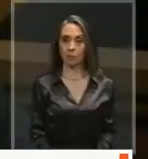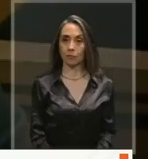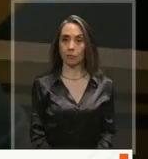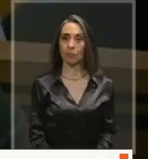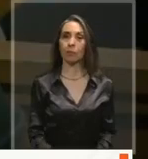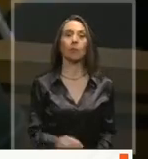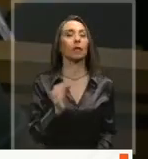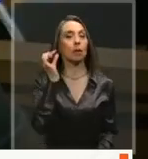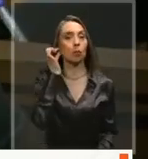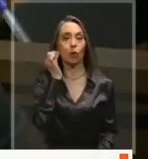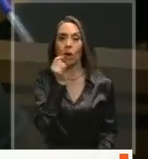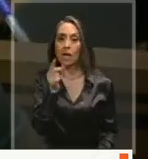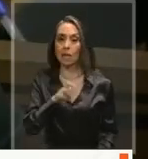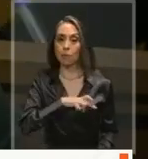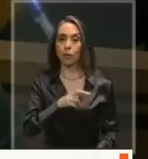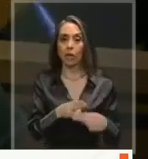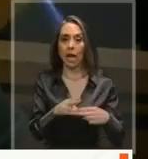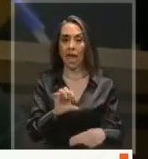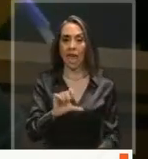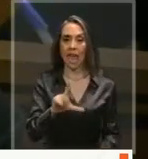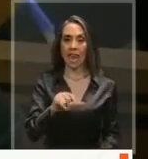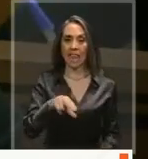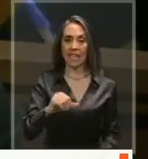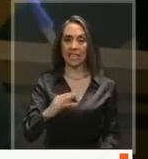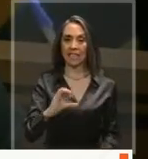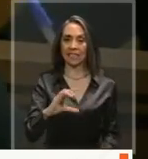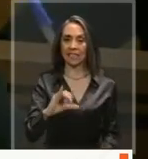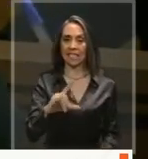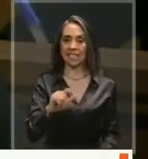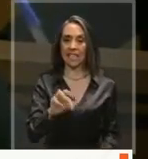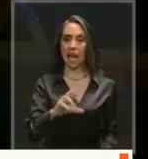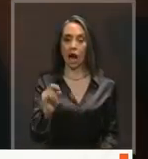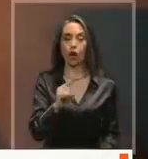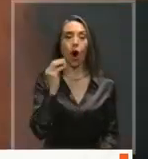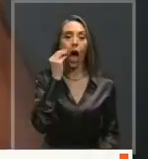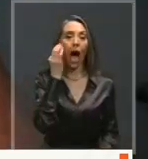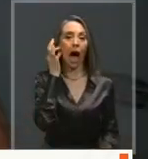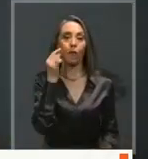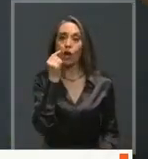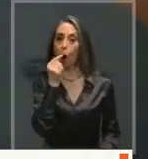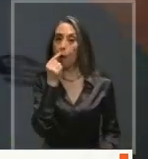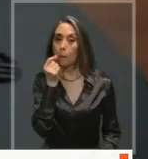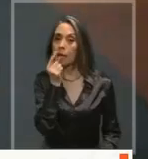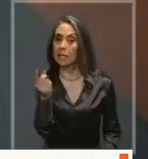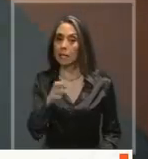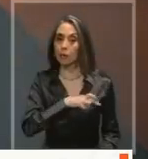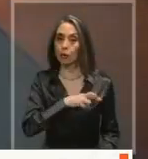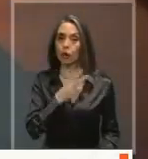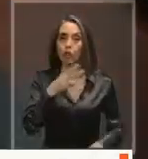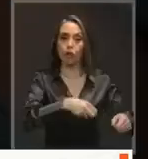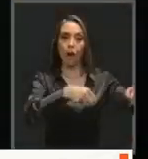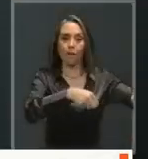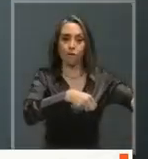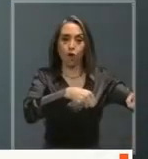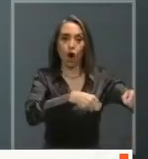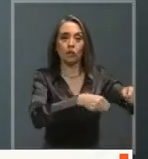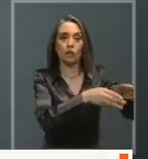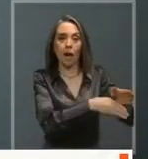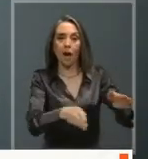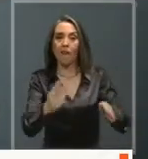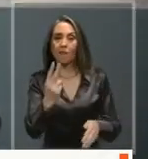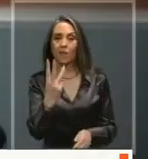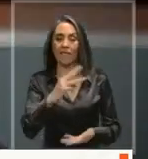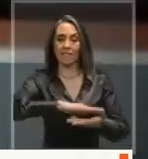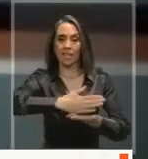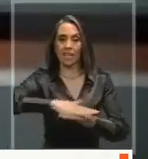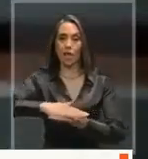La imputada Elena Cecilia Rojas Crespo, abuela del imputado, recibió dos bolsas con los 23 notebooks de propiedad